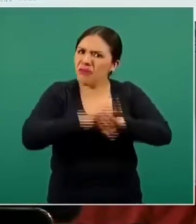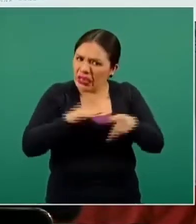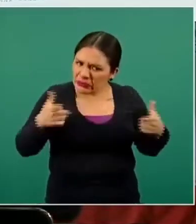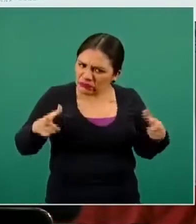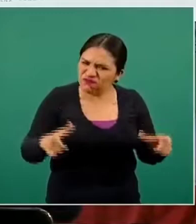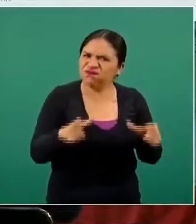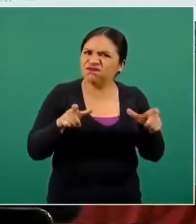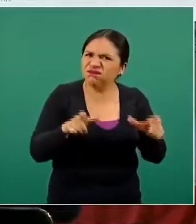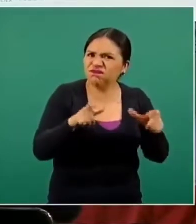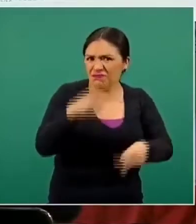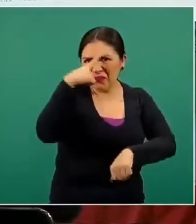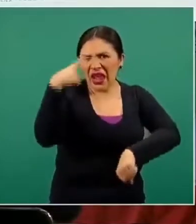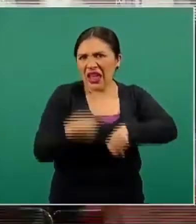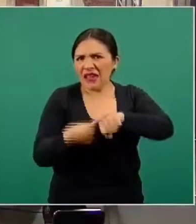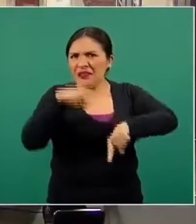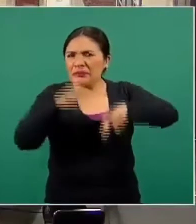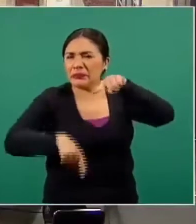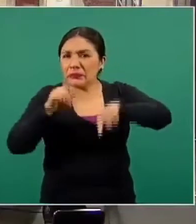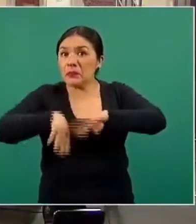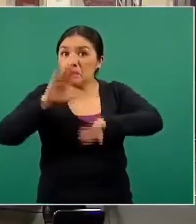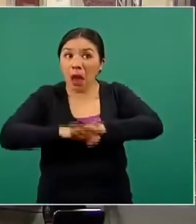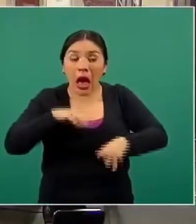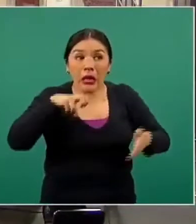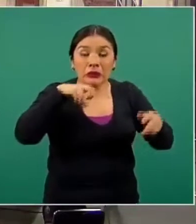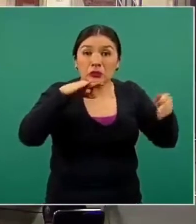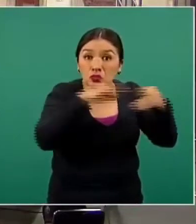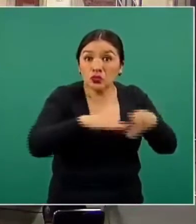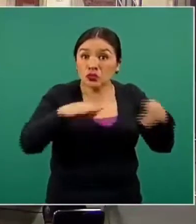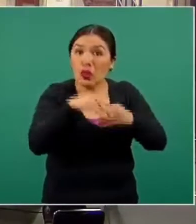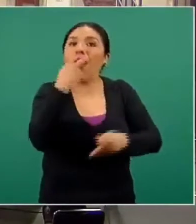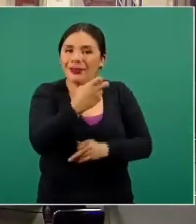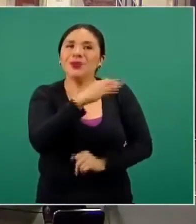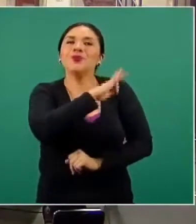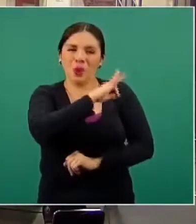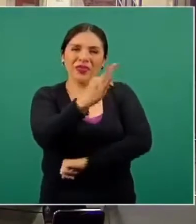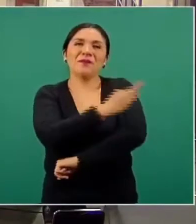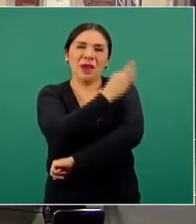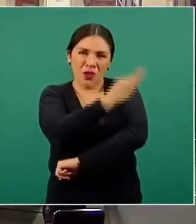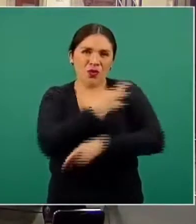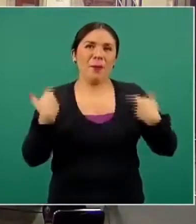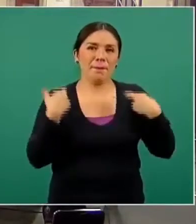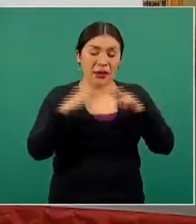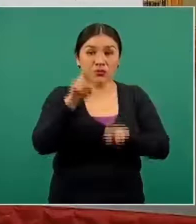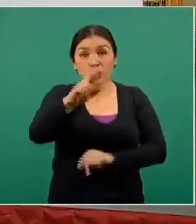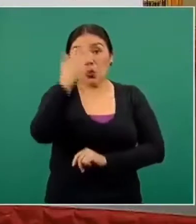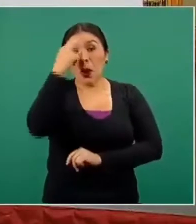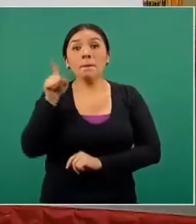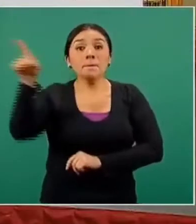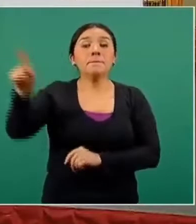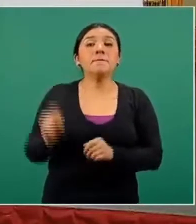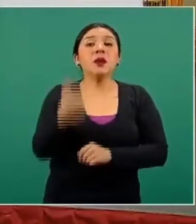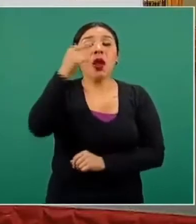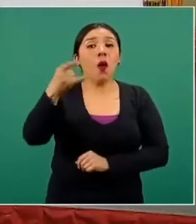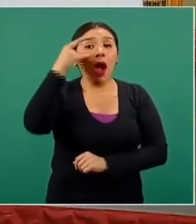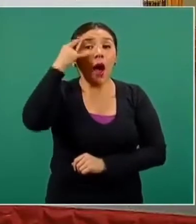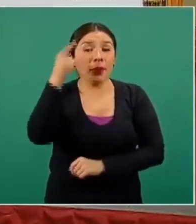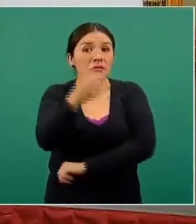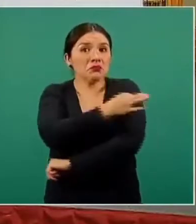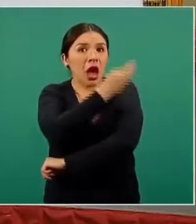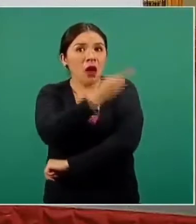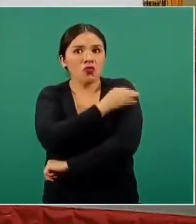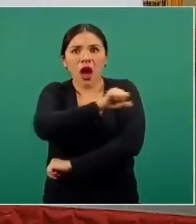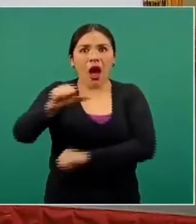y más persistente. Recordaremos que Campeche fue el primer estado en esta condición por